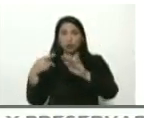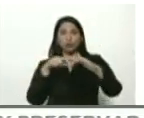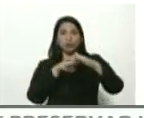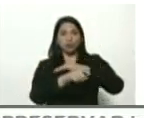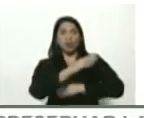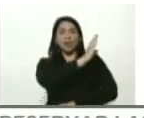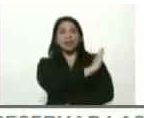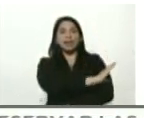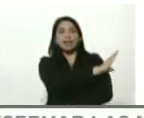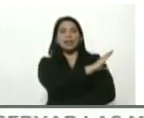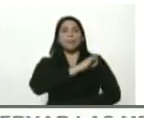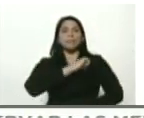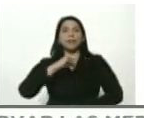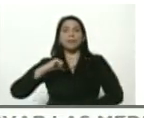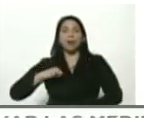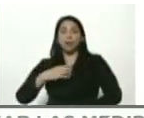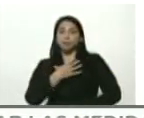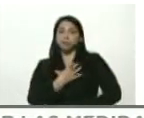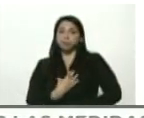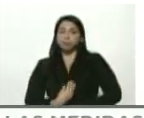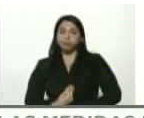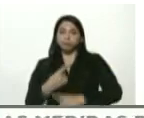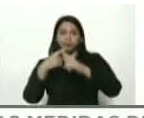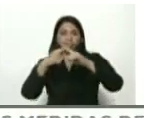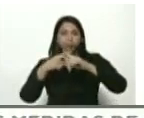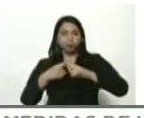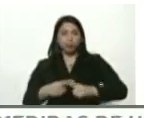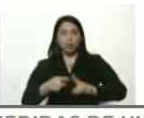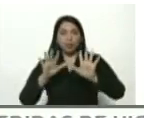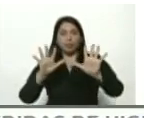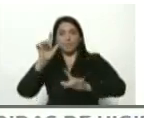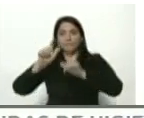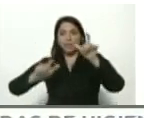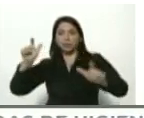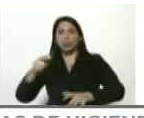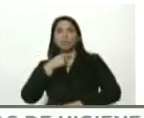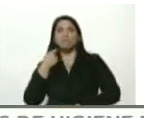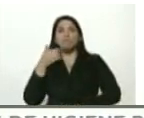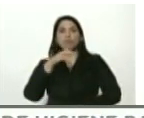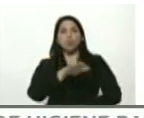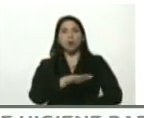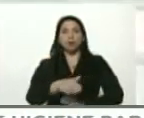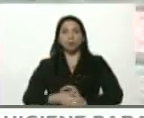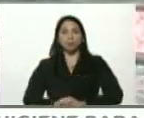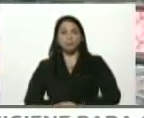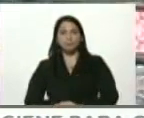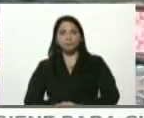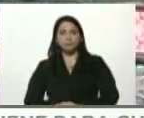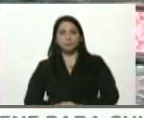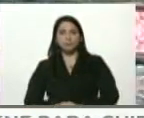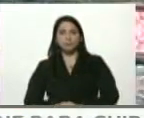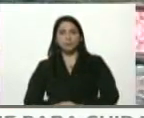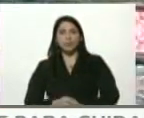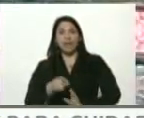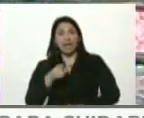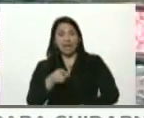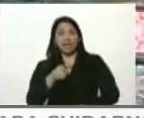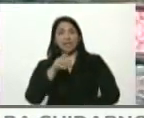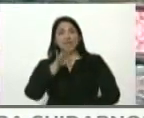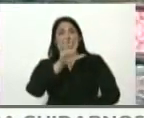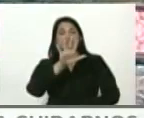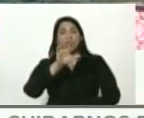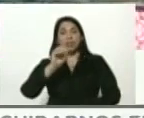clínicas privadas y, bueno, la lamentable cifra de 10 personas fallecidas. De estos